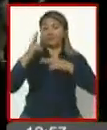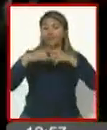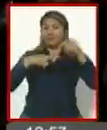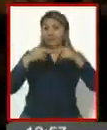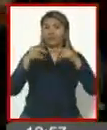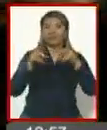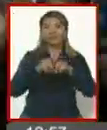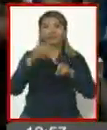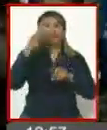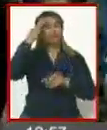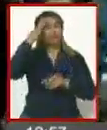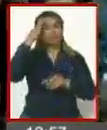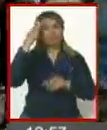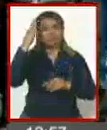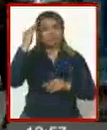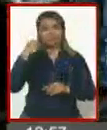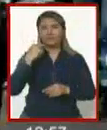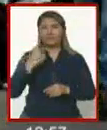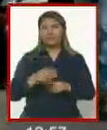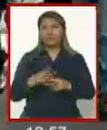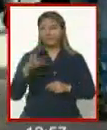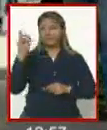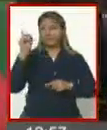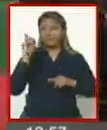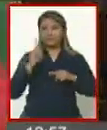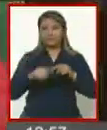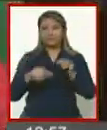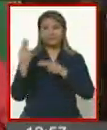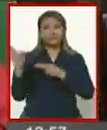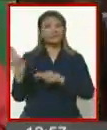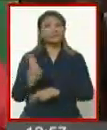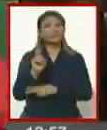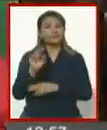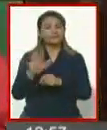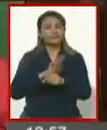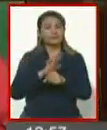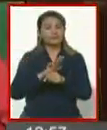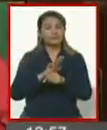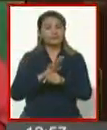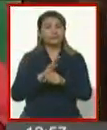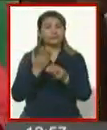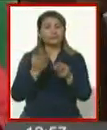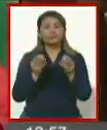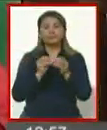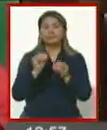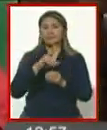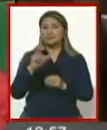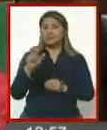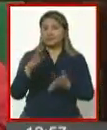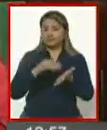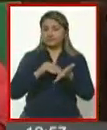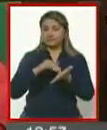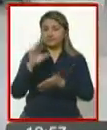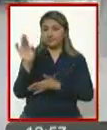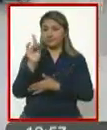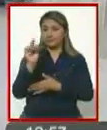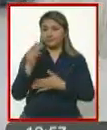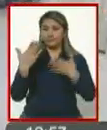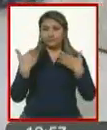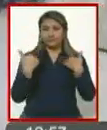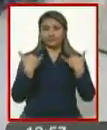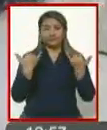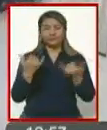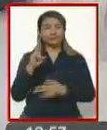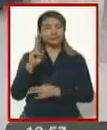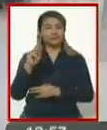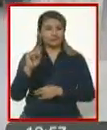infraestructura y por qué es que no se puede emplear o ocupar los más de 300 millones de bolivianos que tiene ahorita